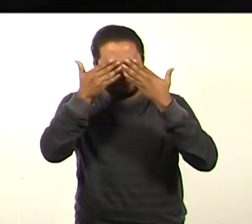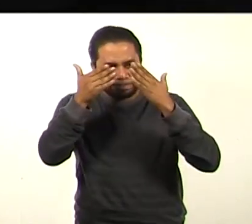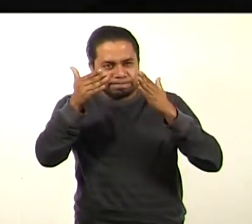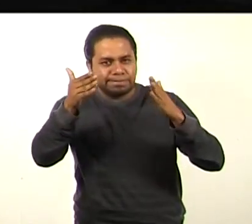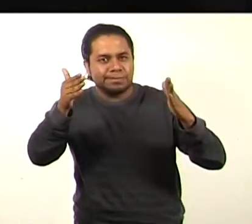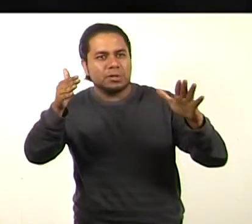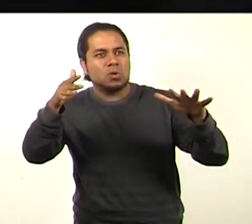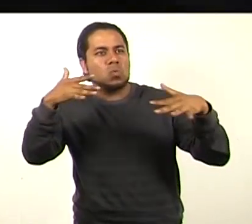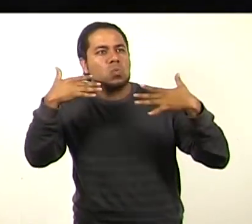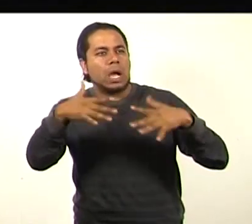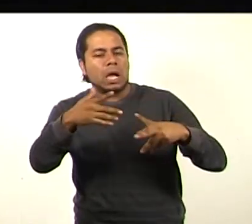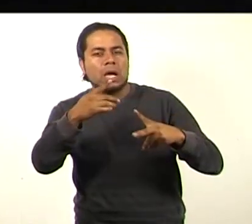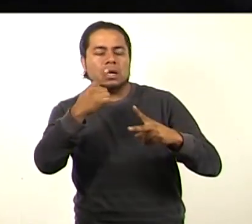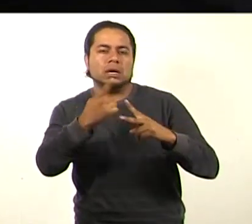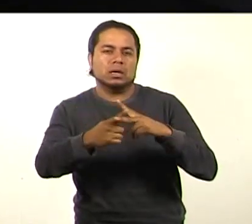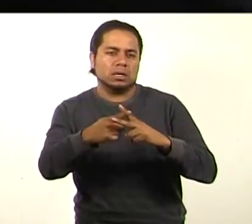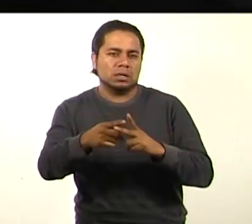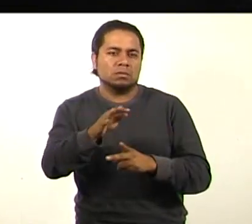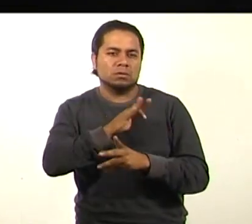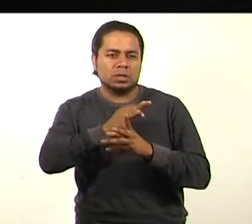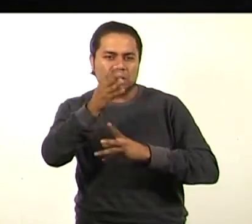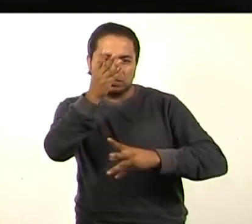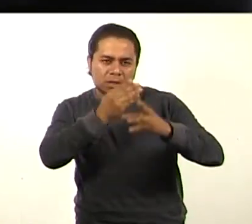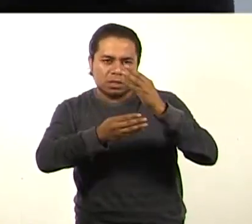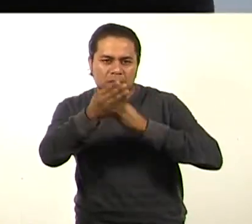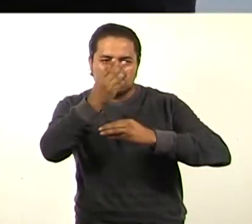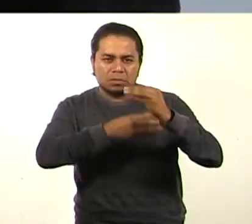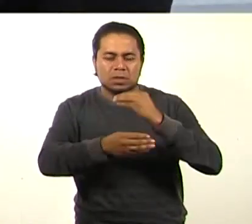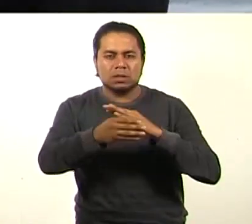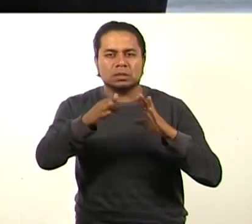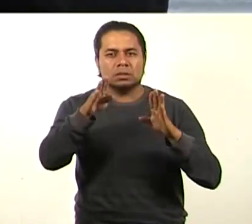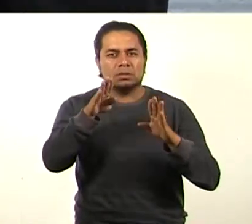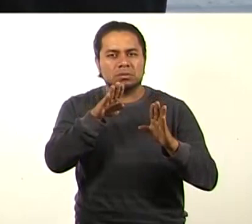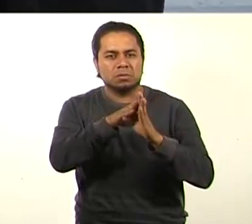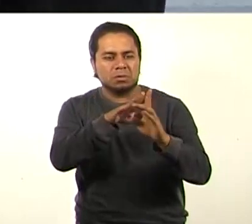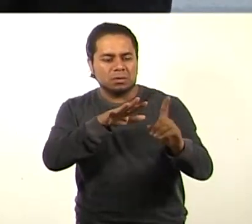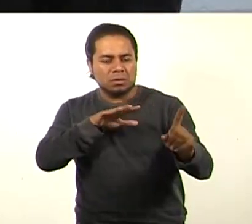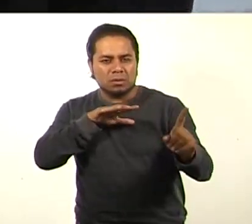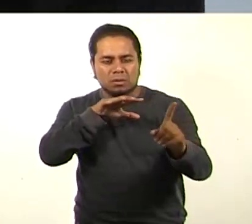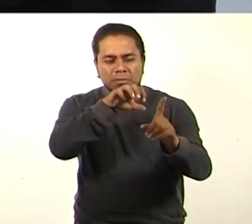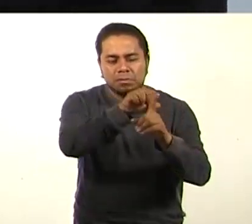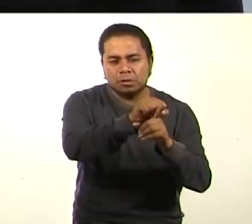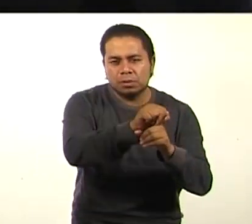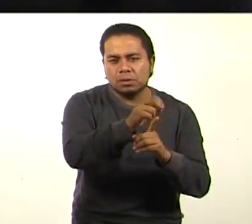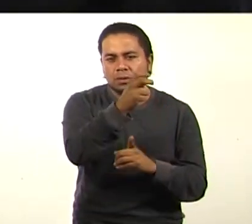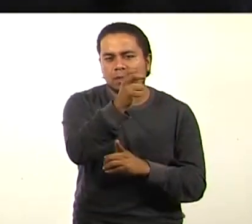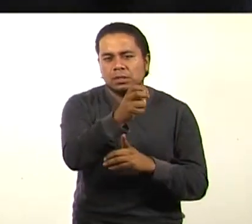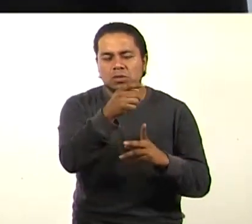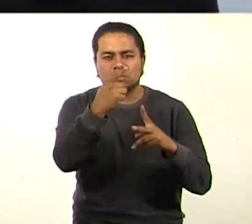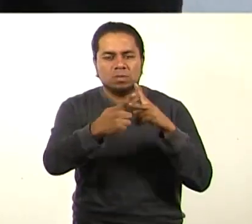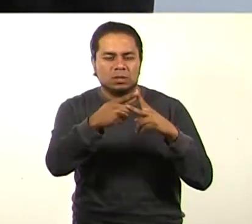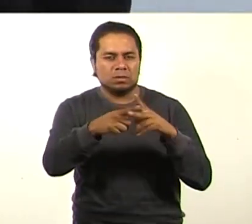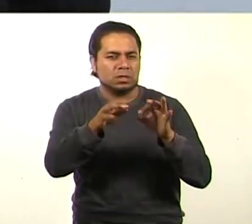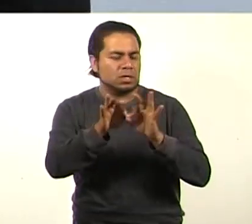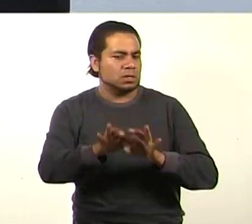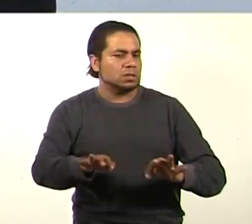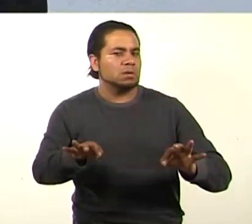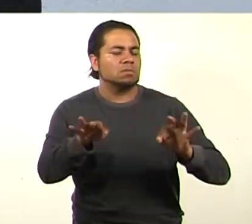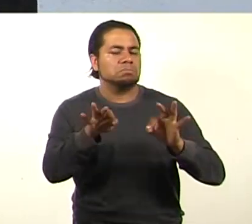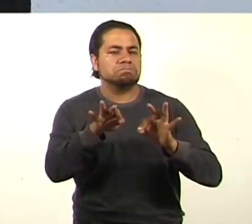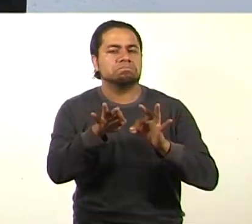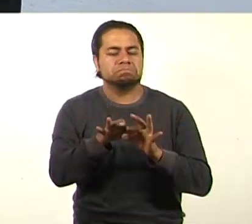poquito más y además llegar a apreciar este universo que es maravilloso y que